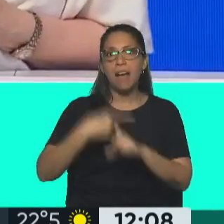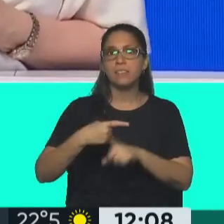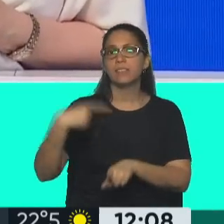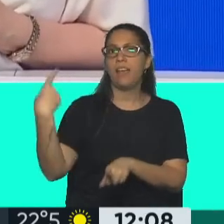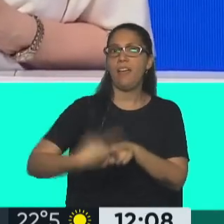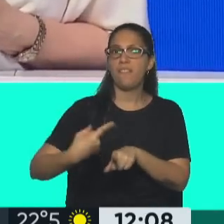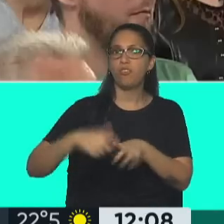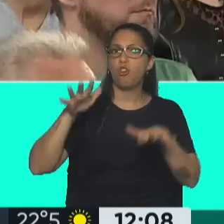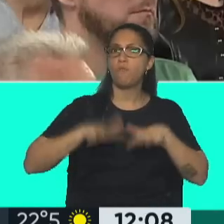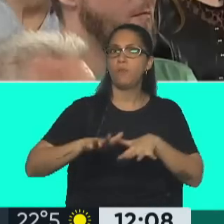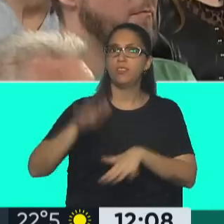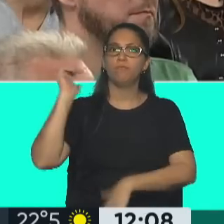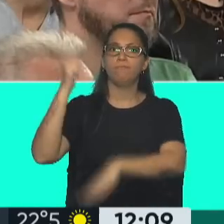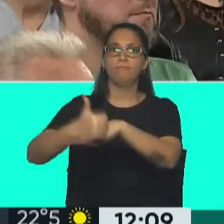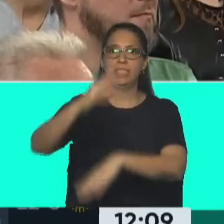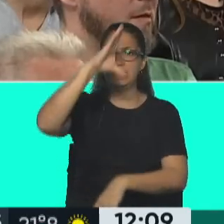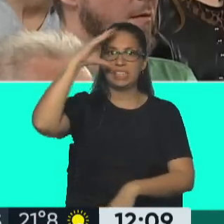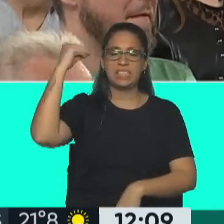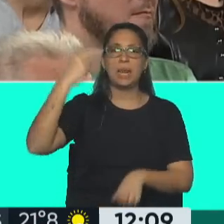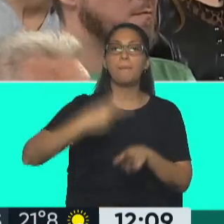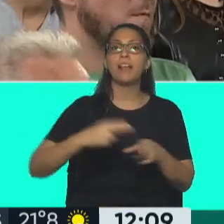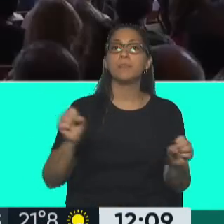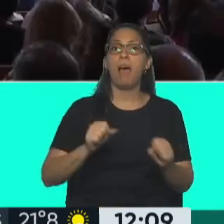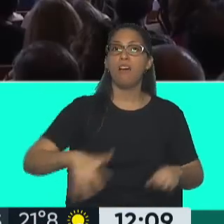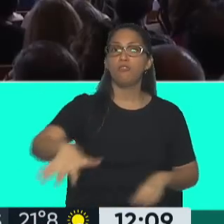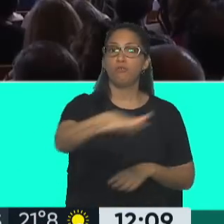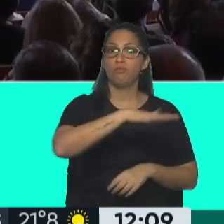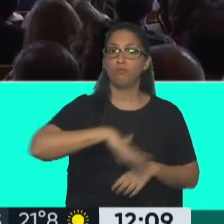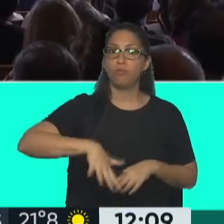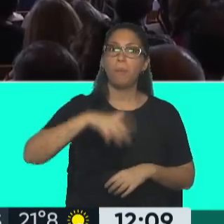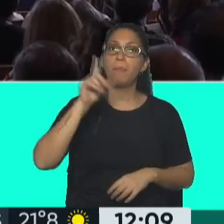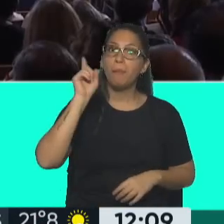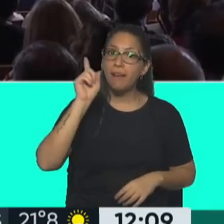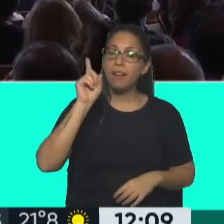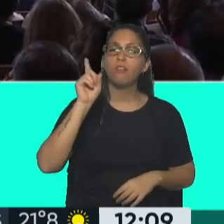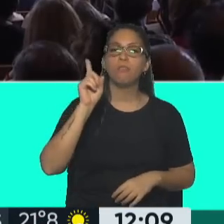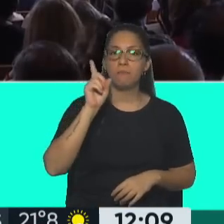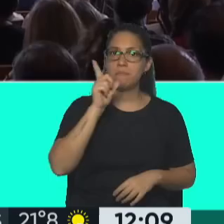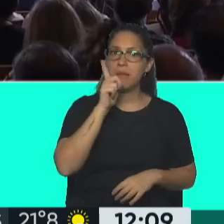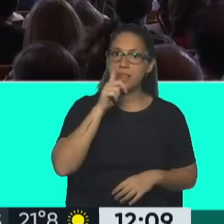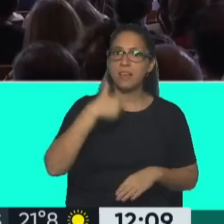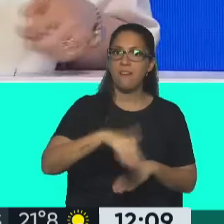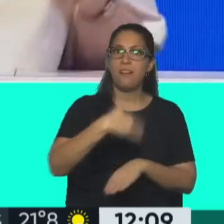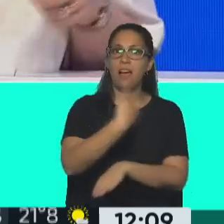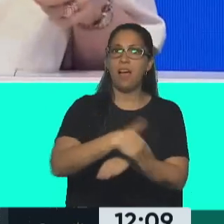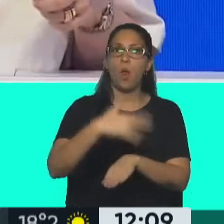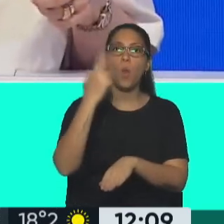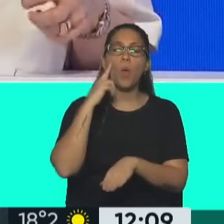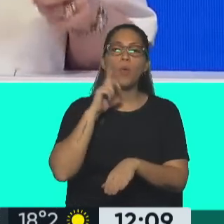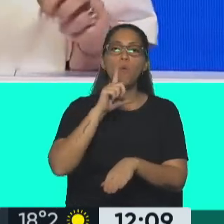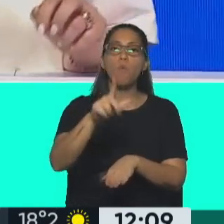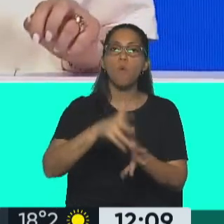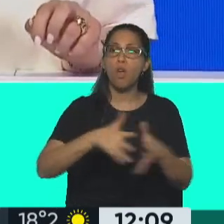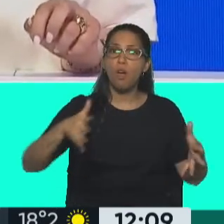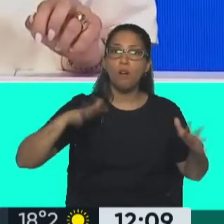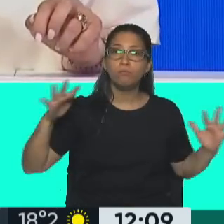gran movilización que será en Plaza de Mayo, pero que también promete llenar la avenida 9 de Julio. Se